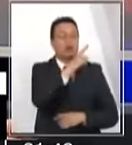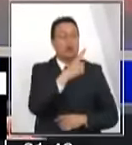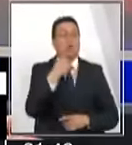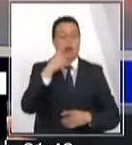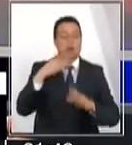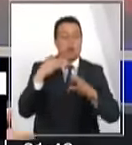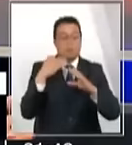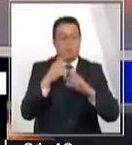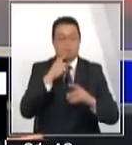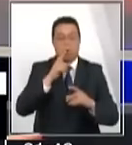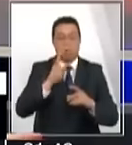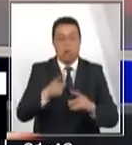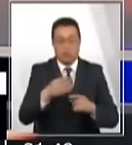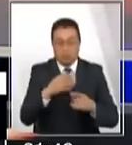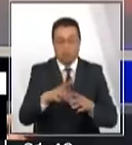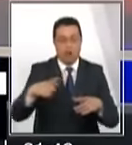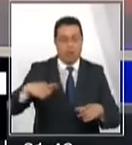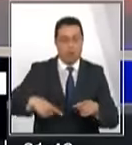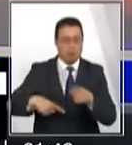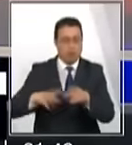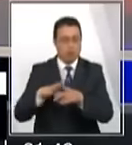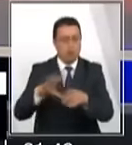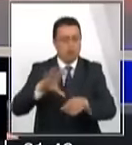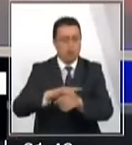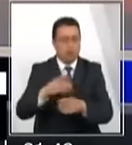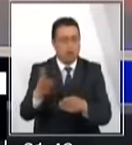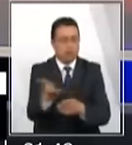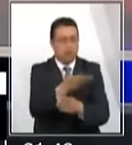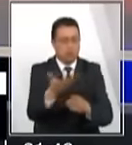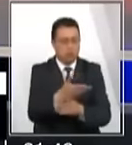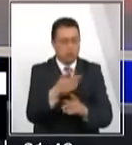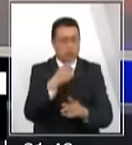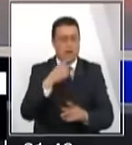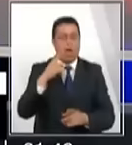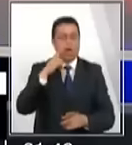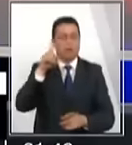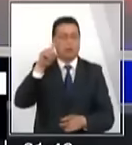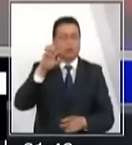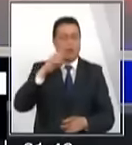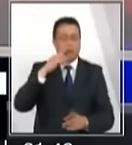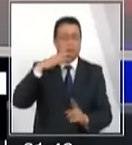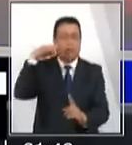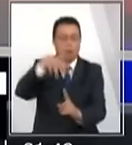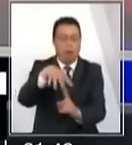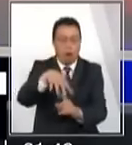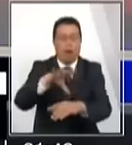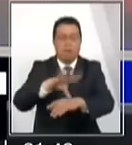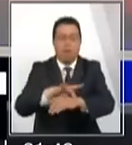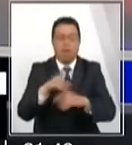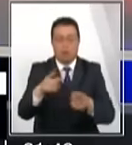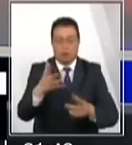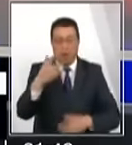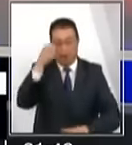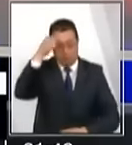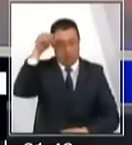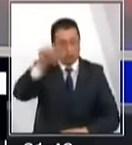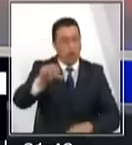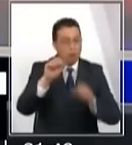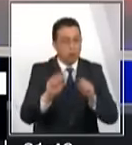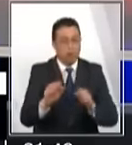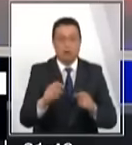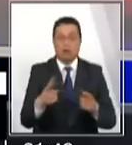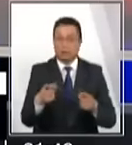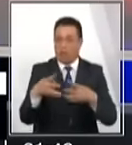necesariamente está emitiendo demasiadas licencias pública entre una isapre y recordándole que hay sanciones eso no es algo